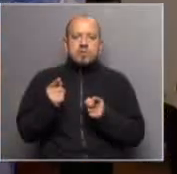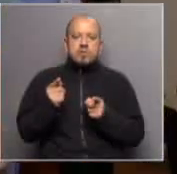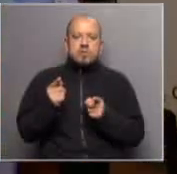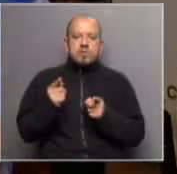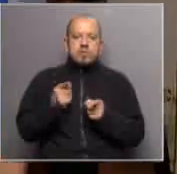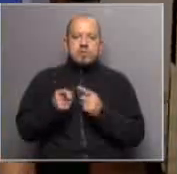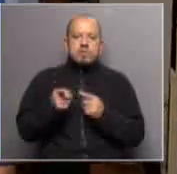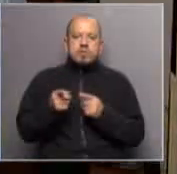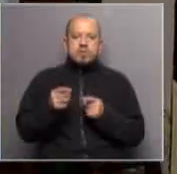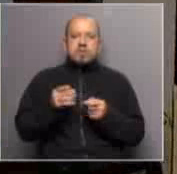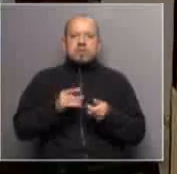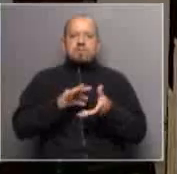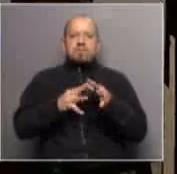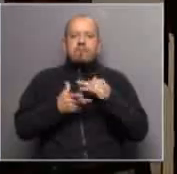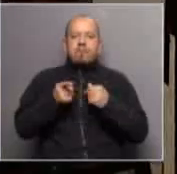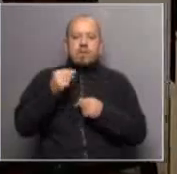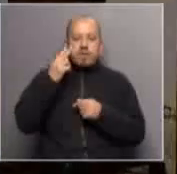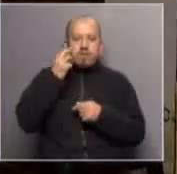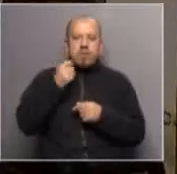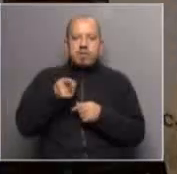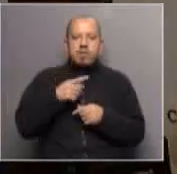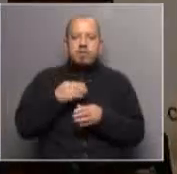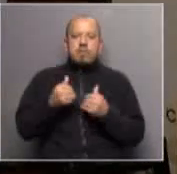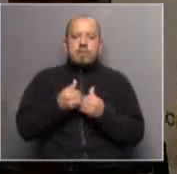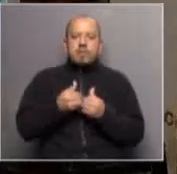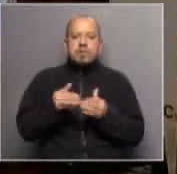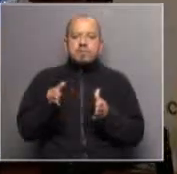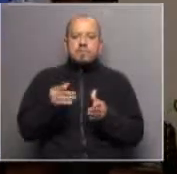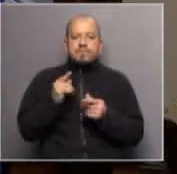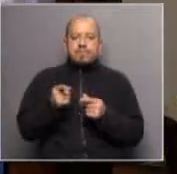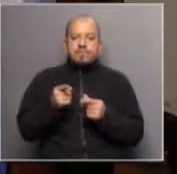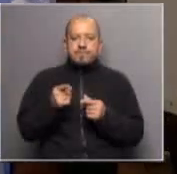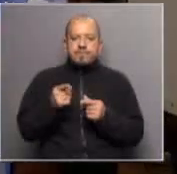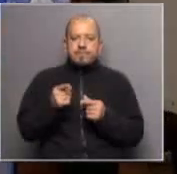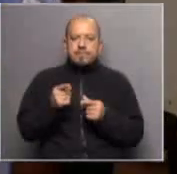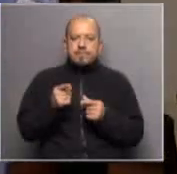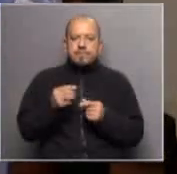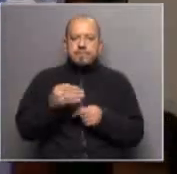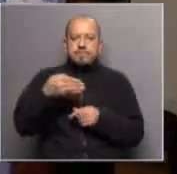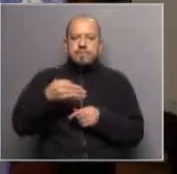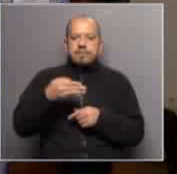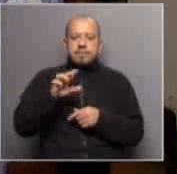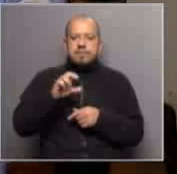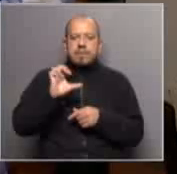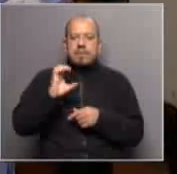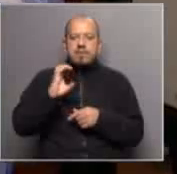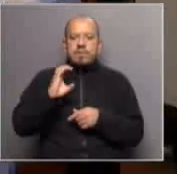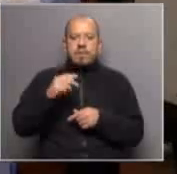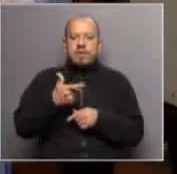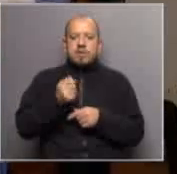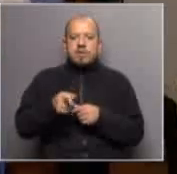esa forma, digamos, del bar. Cuando nacimos, en realidad Brecha, el semanario en ese